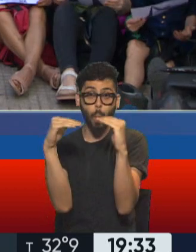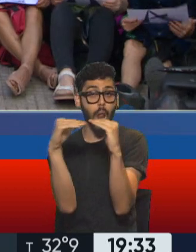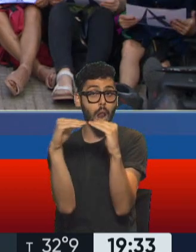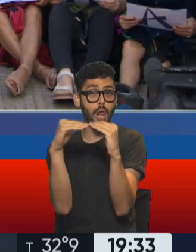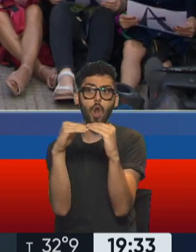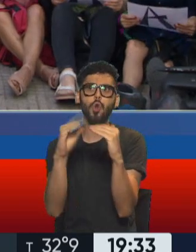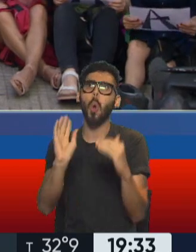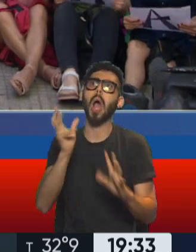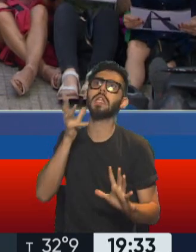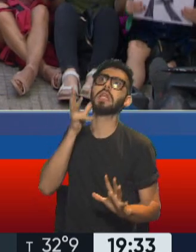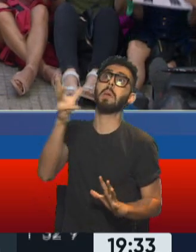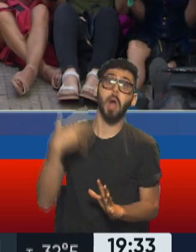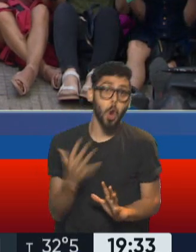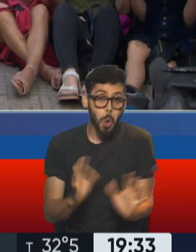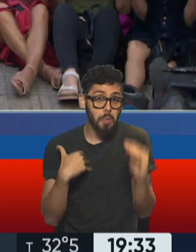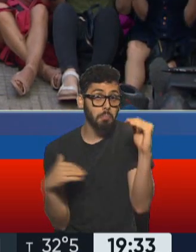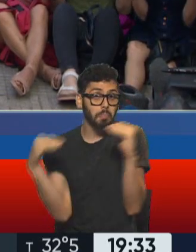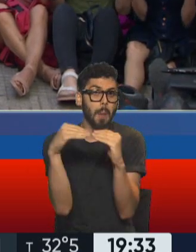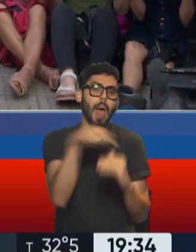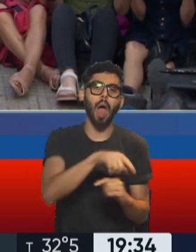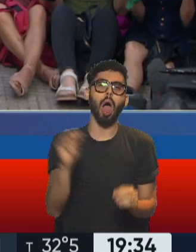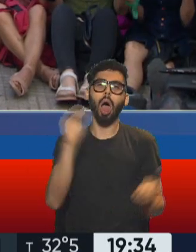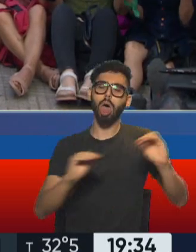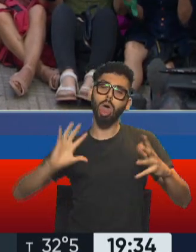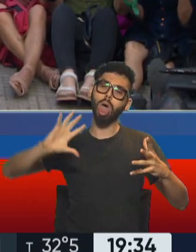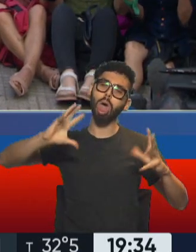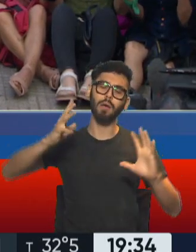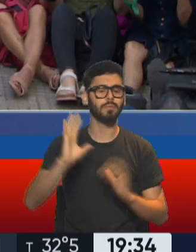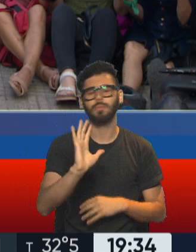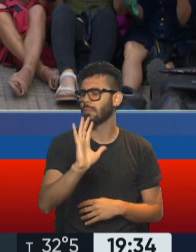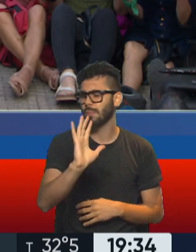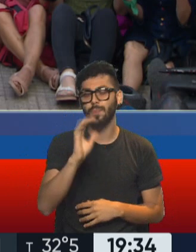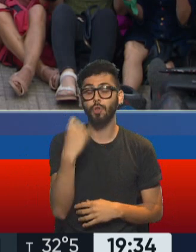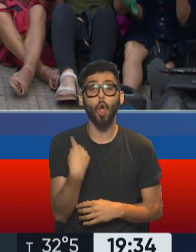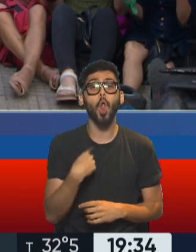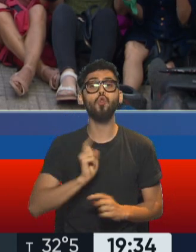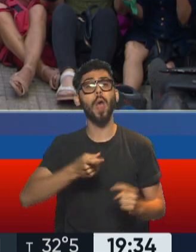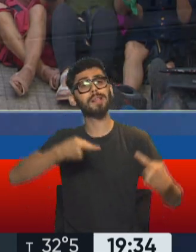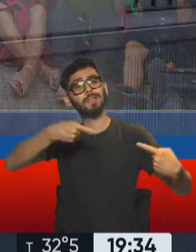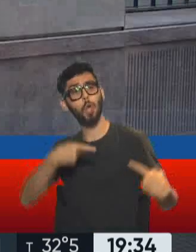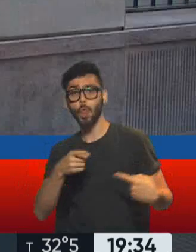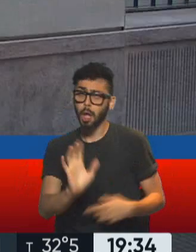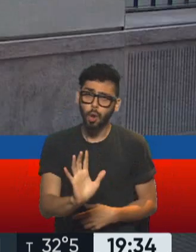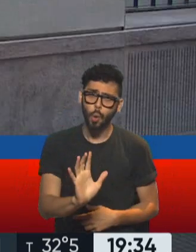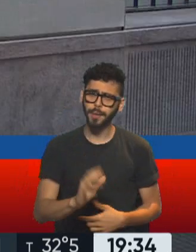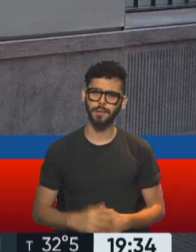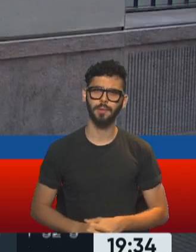todo distorsionado. Entonces, poder entender eso, ¿no? Y que no somos el enemigo nosotras.